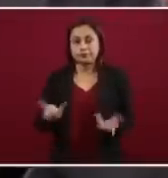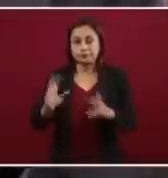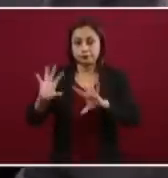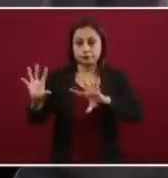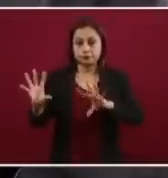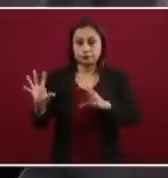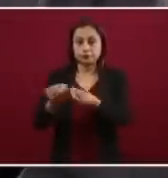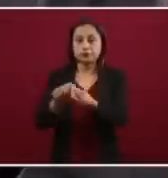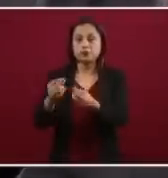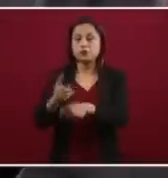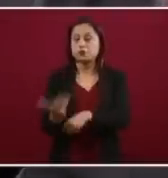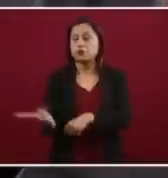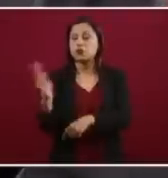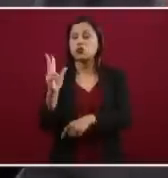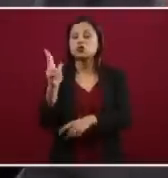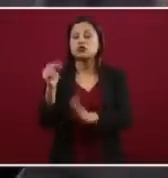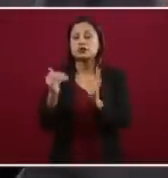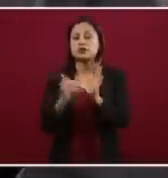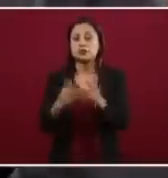80 mil,